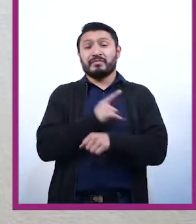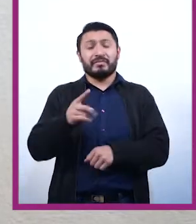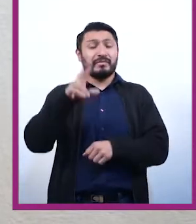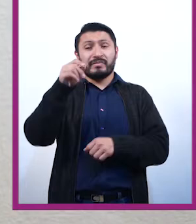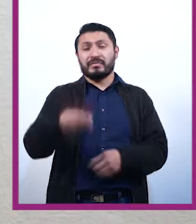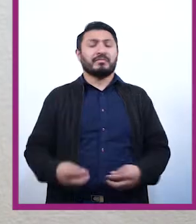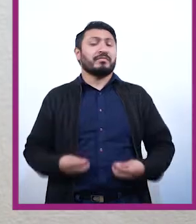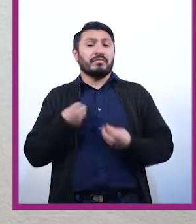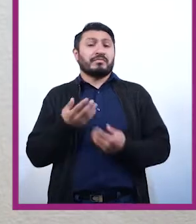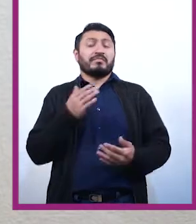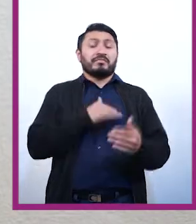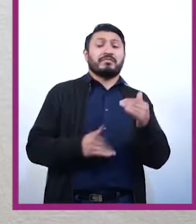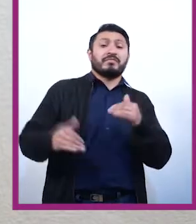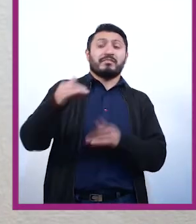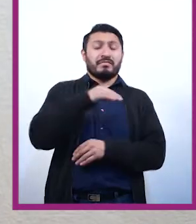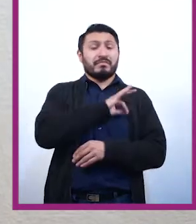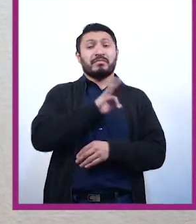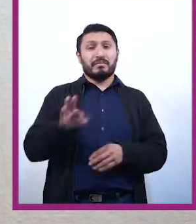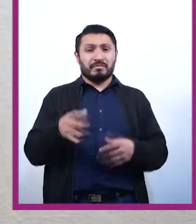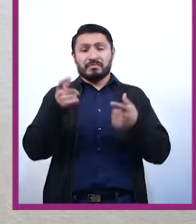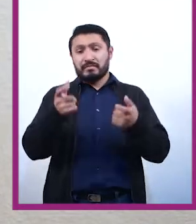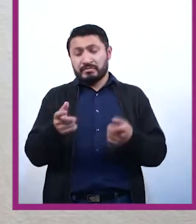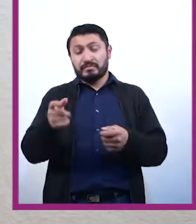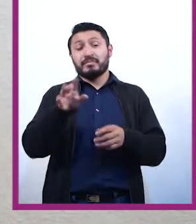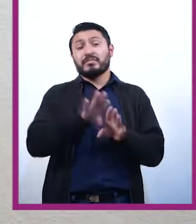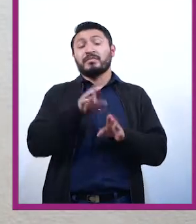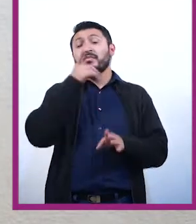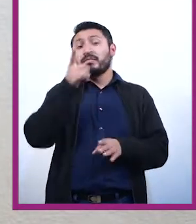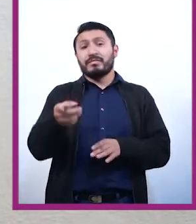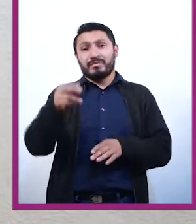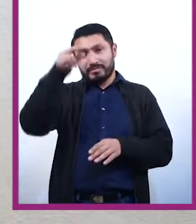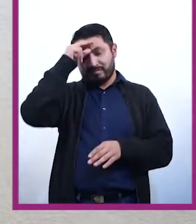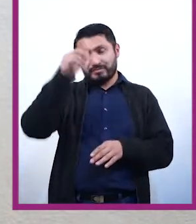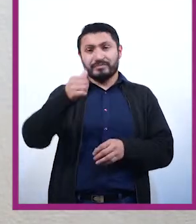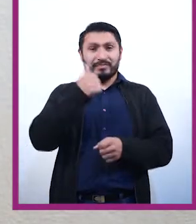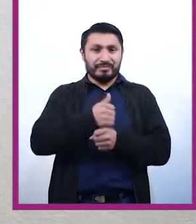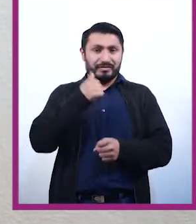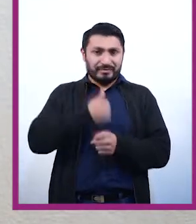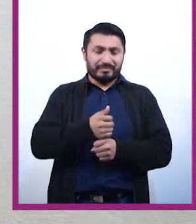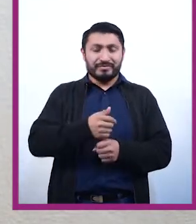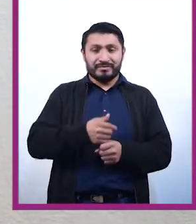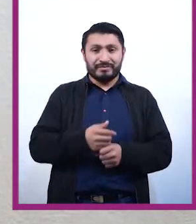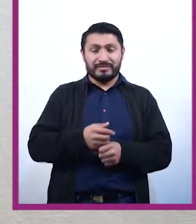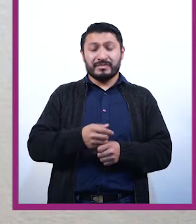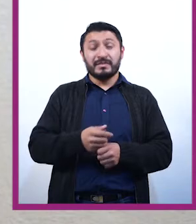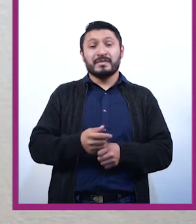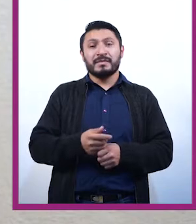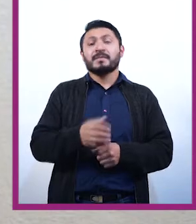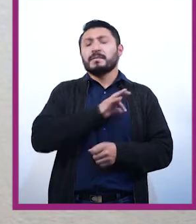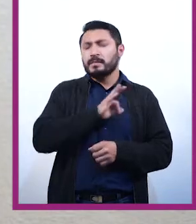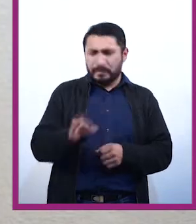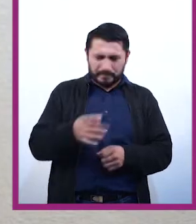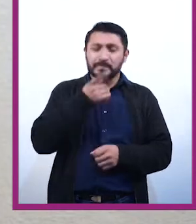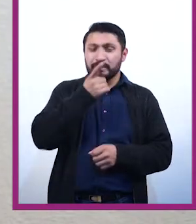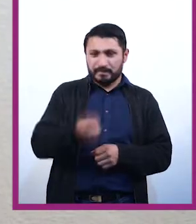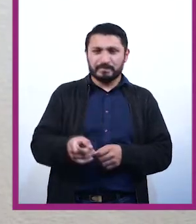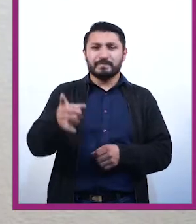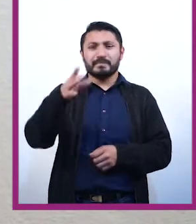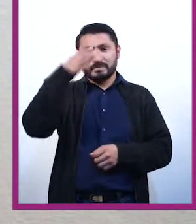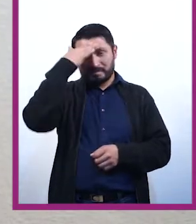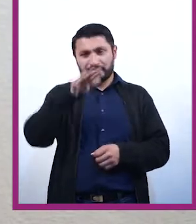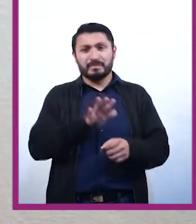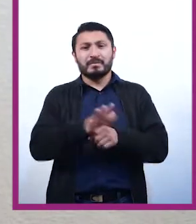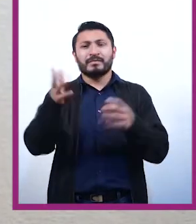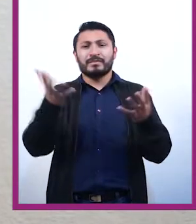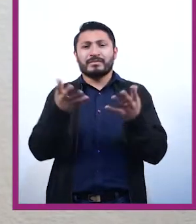entender por qué no debemos vivir por encima de nuestras posibilidades. Como dicen nuestros sabios abuelos, de entrada,